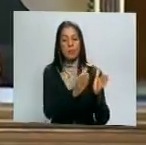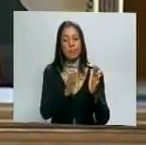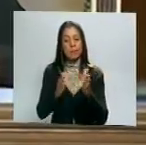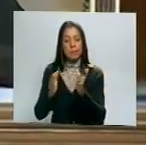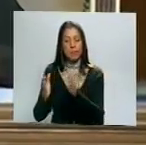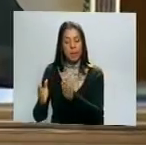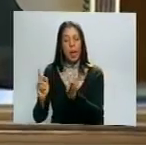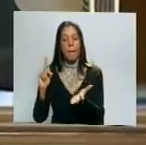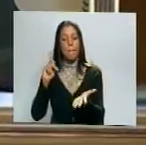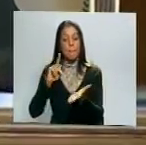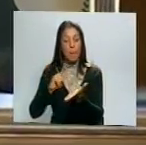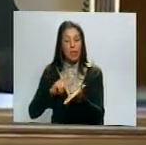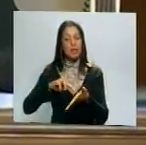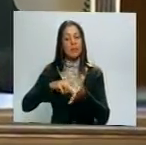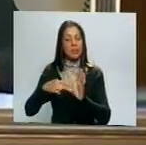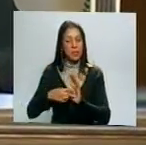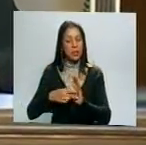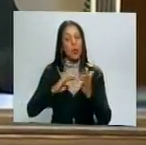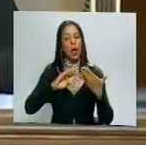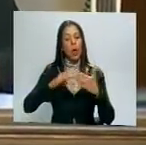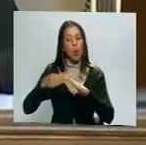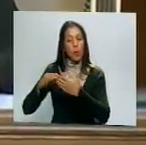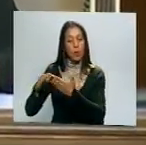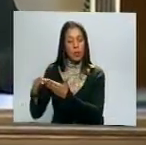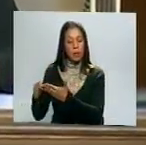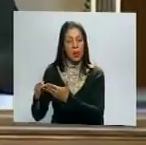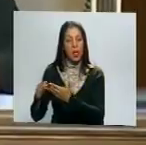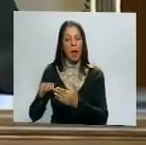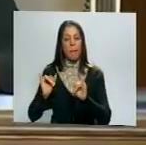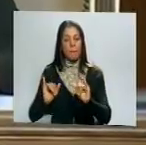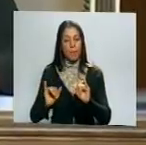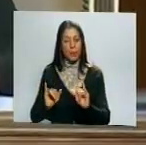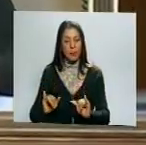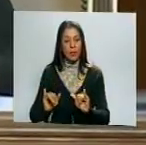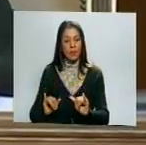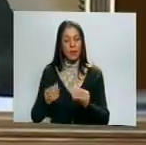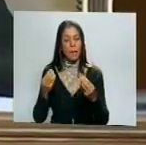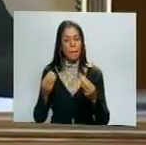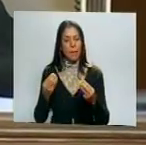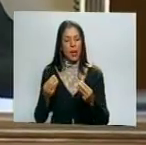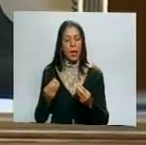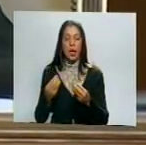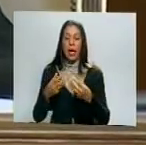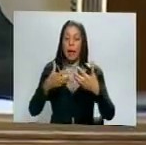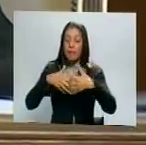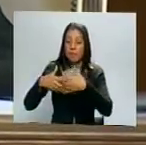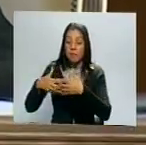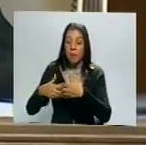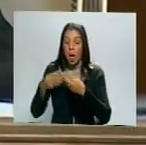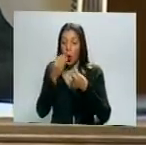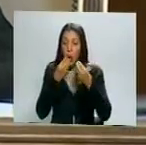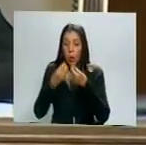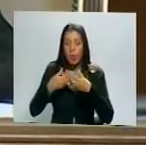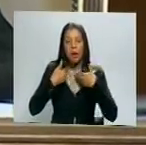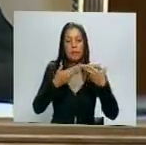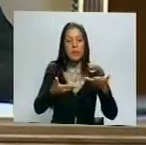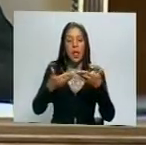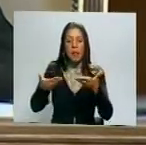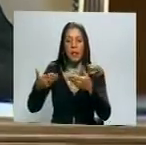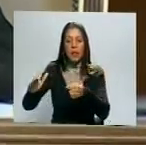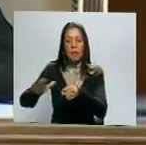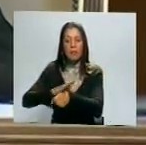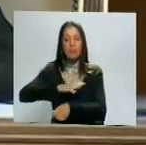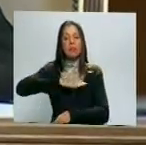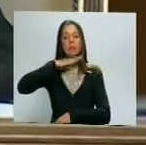y participación y organizaciones de bases del poder popular para asegurar la producción, abastecimiento y distribución de